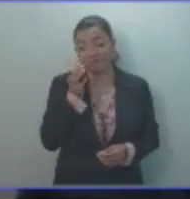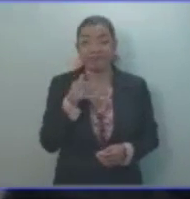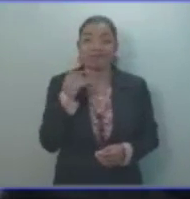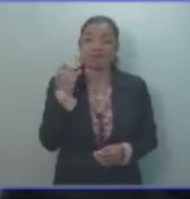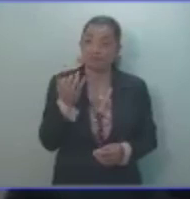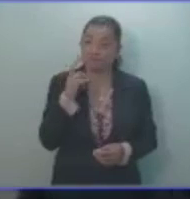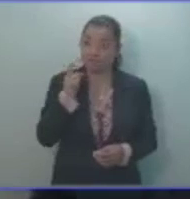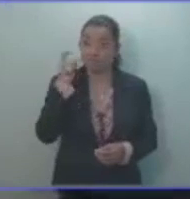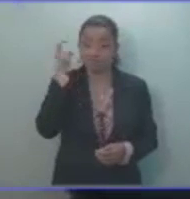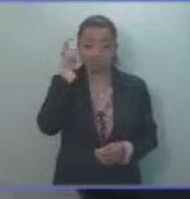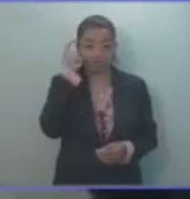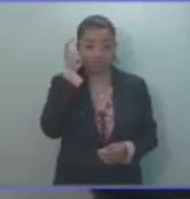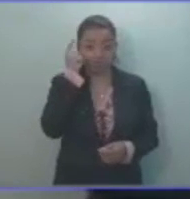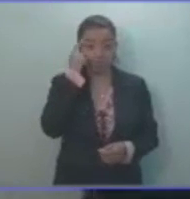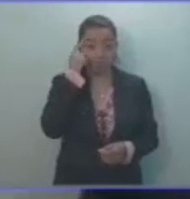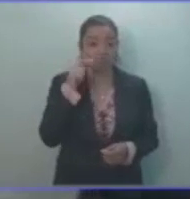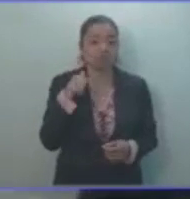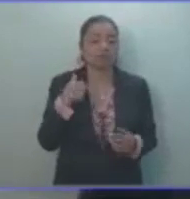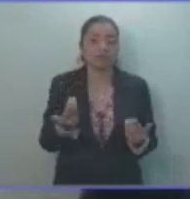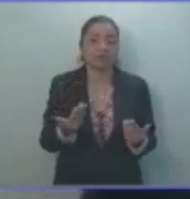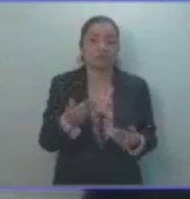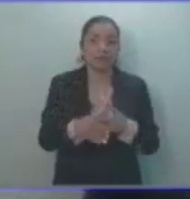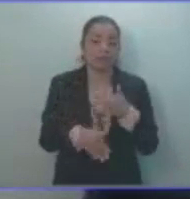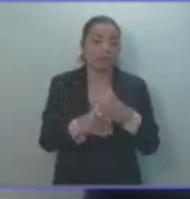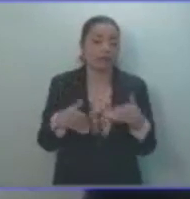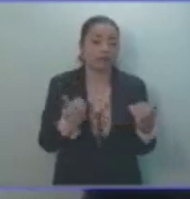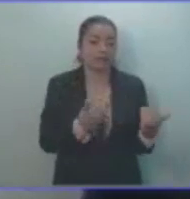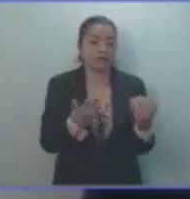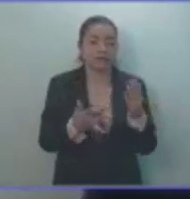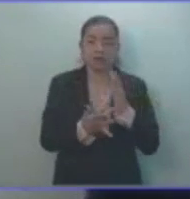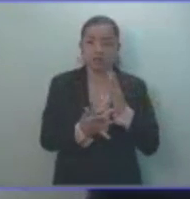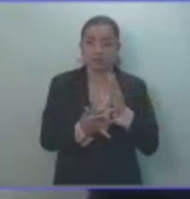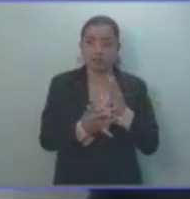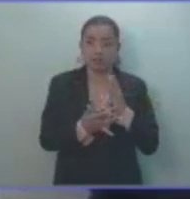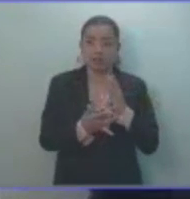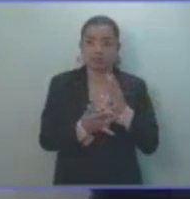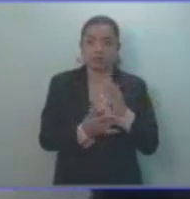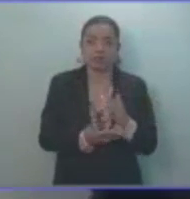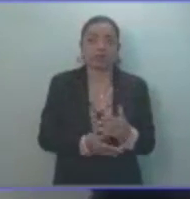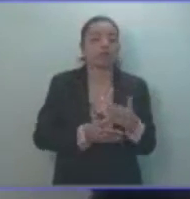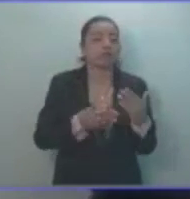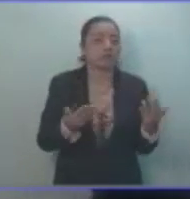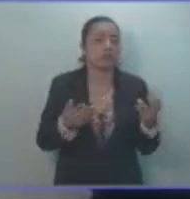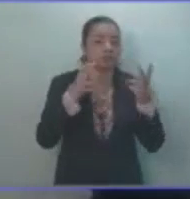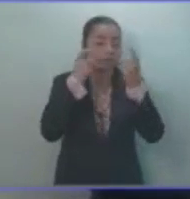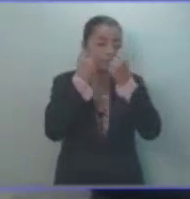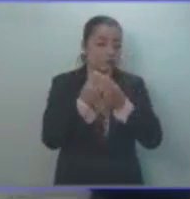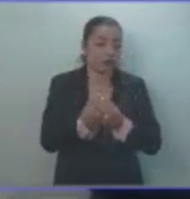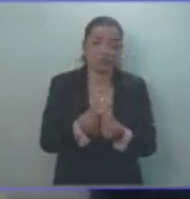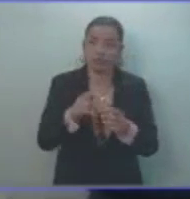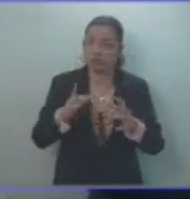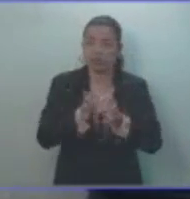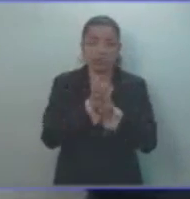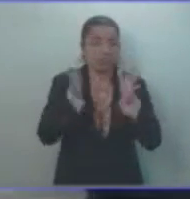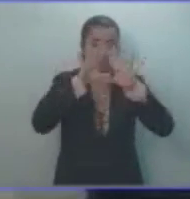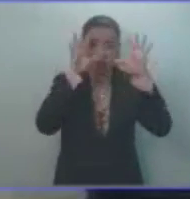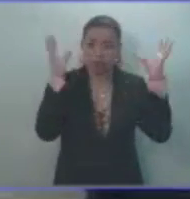deben valorar sobre la base de técnica presupuestaria en el mundo,